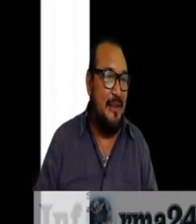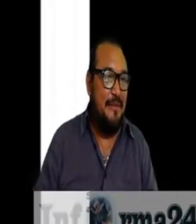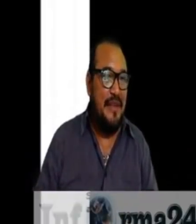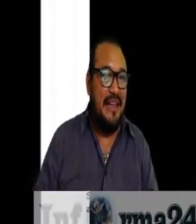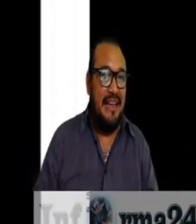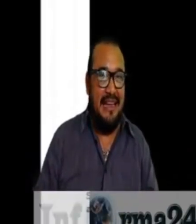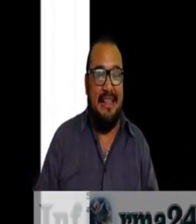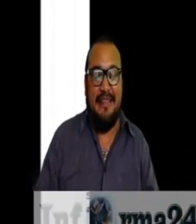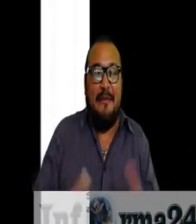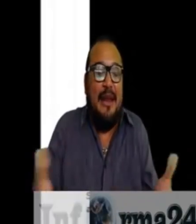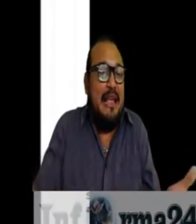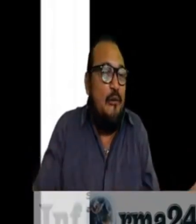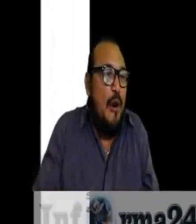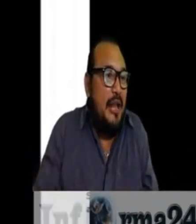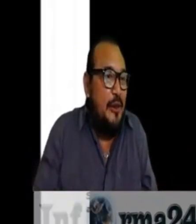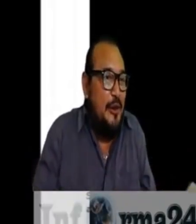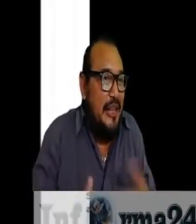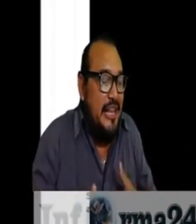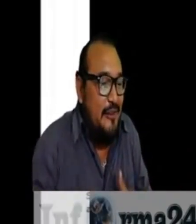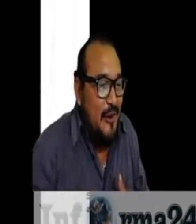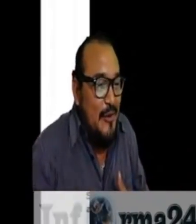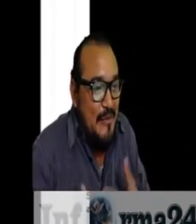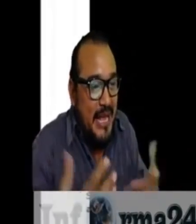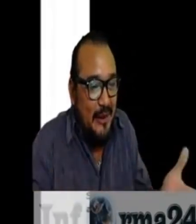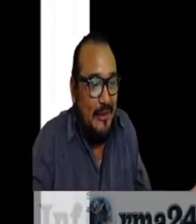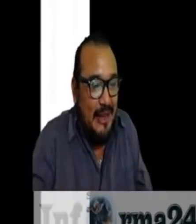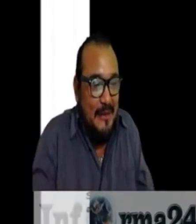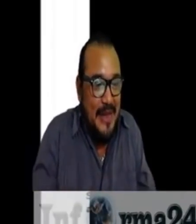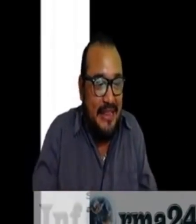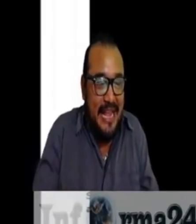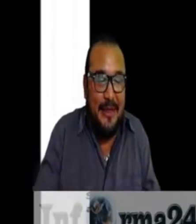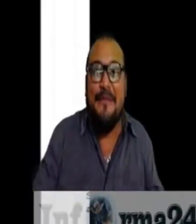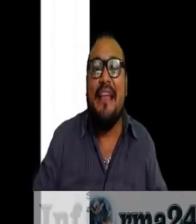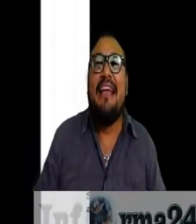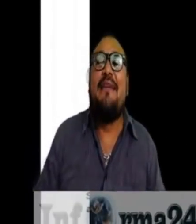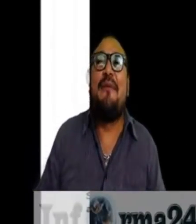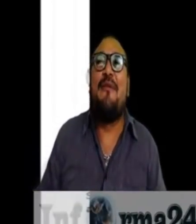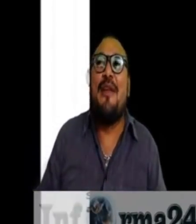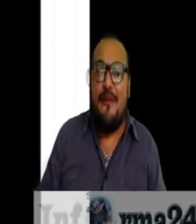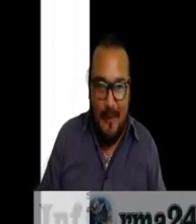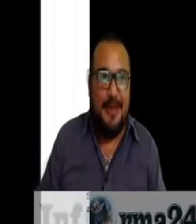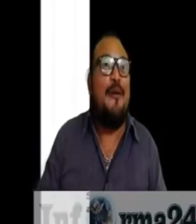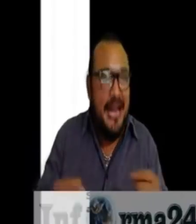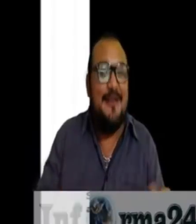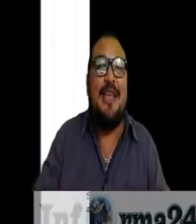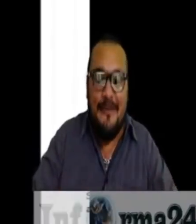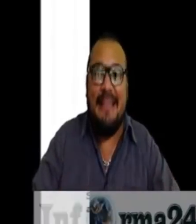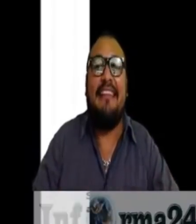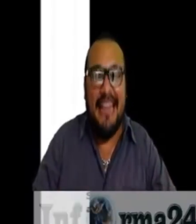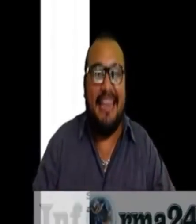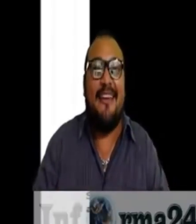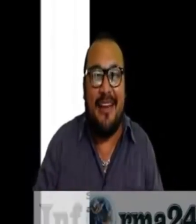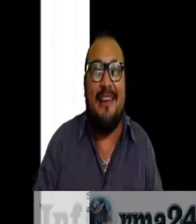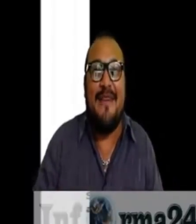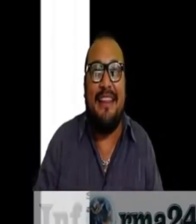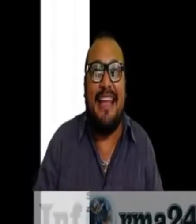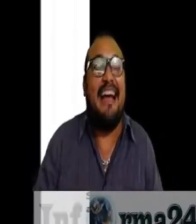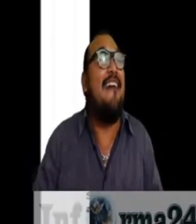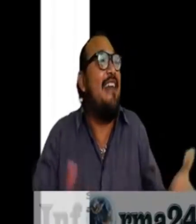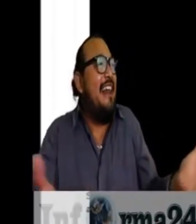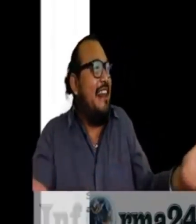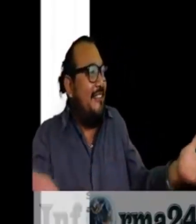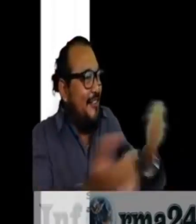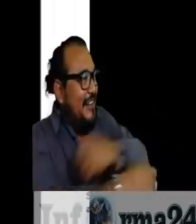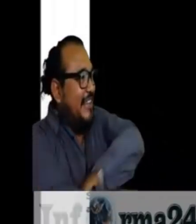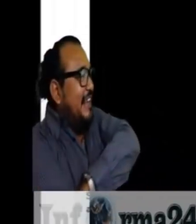mintiendo y dice a ver cuando yo he dicho que un médico estaba mintiendo y pues bueno cuando eugenio derbez le dijieron que helvetia